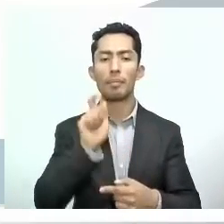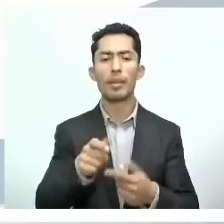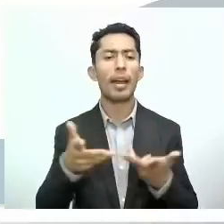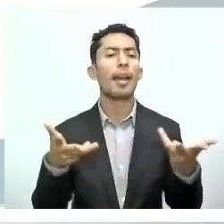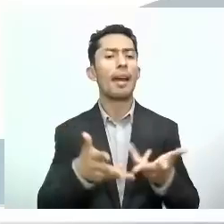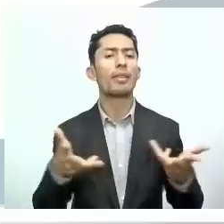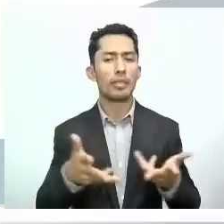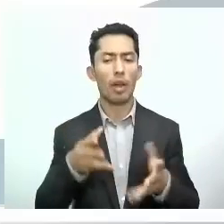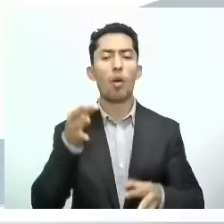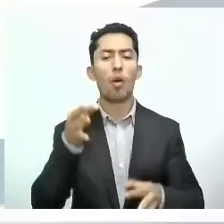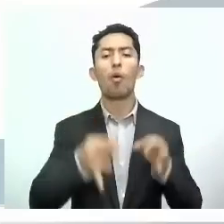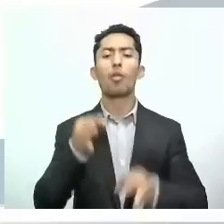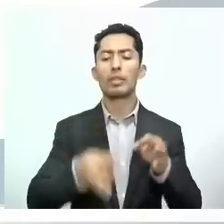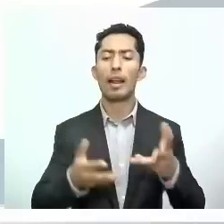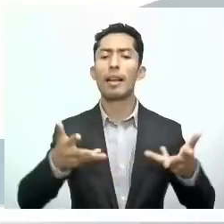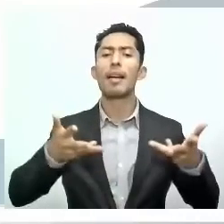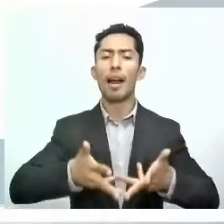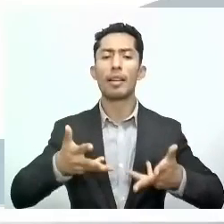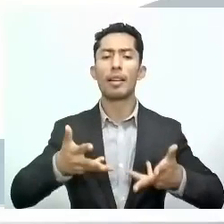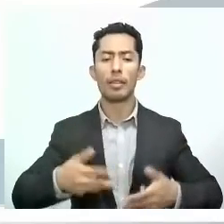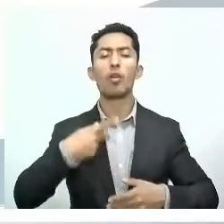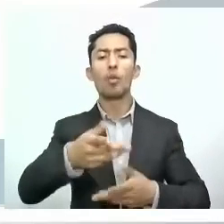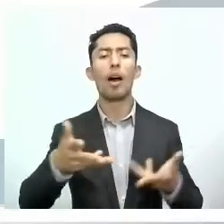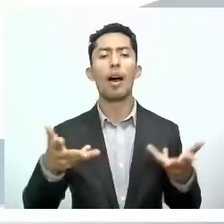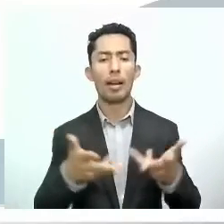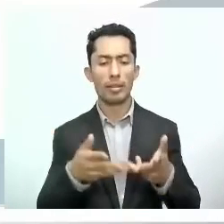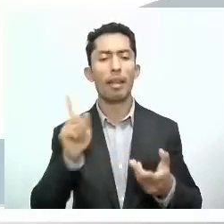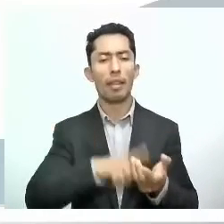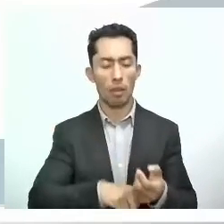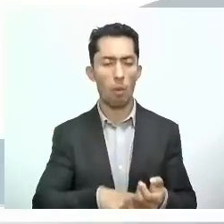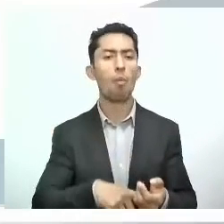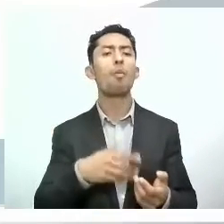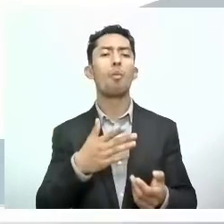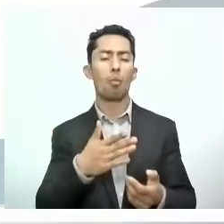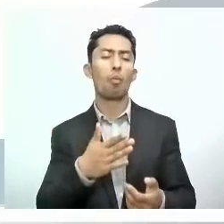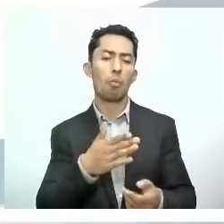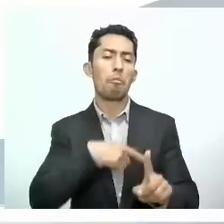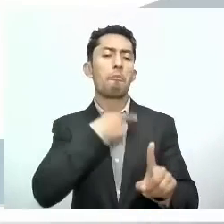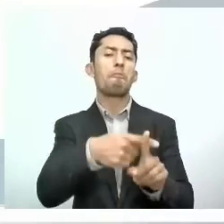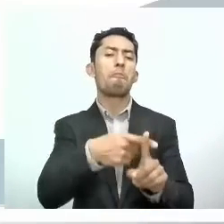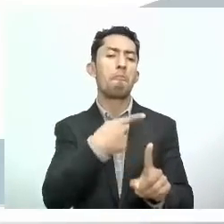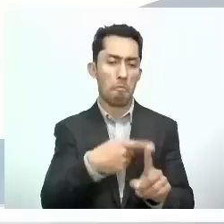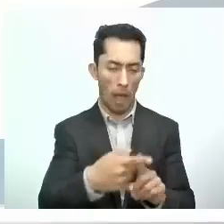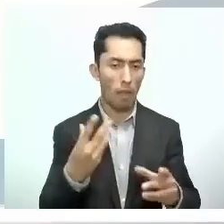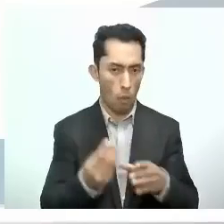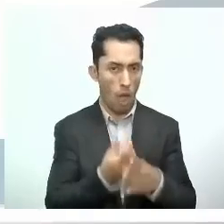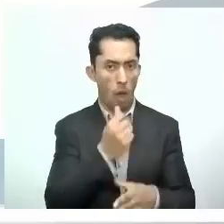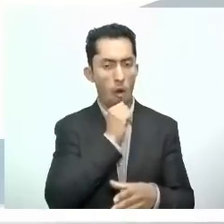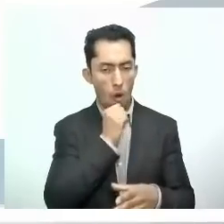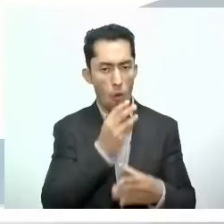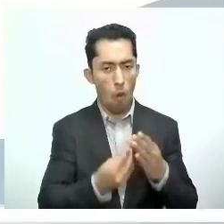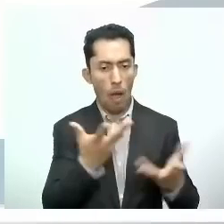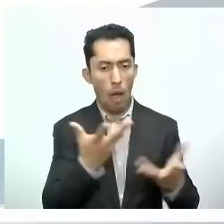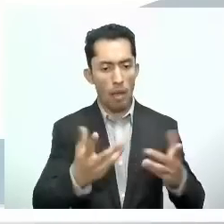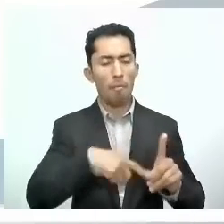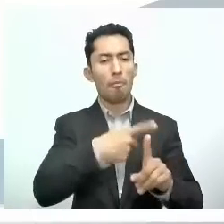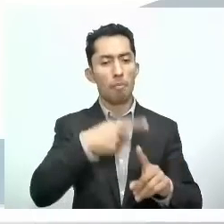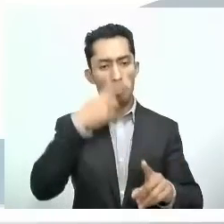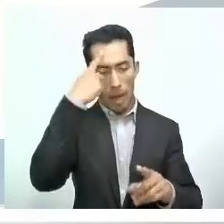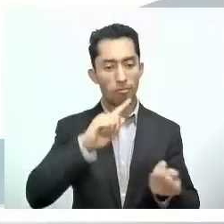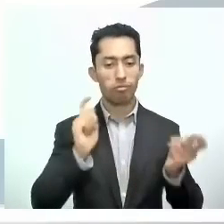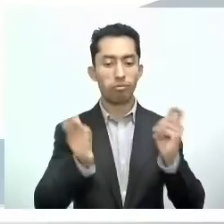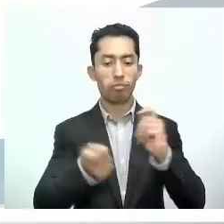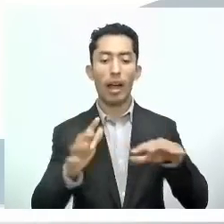poderes judiciales, estas prácticas que se llaman buenas prácticas o prácticas innovadoras para transitar a un nuevo modelo de